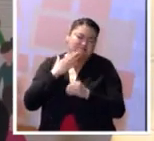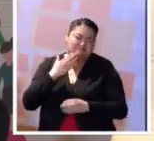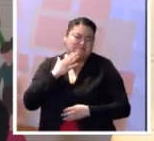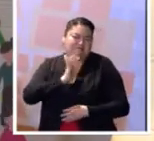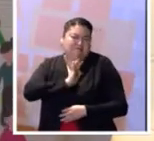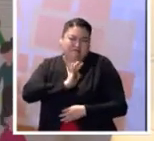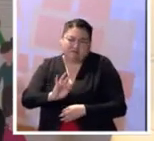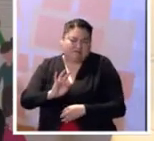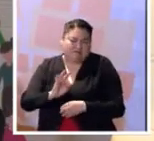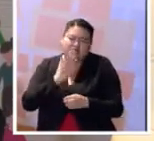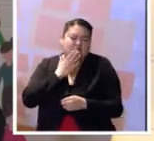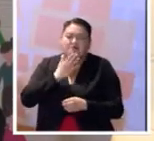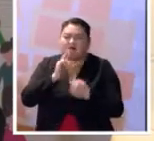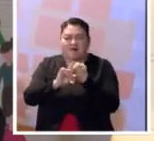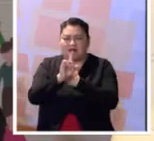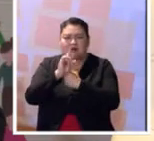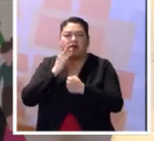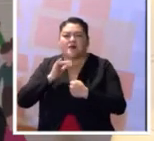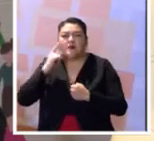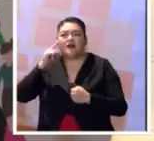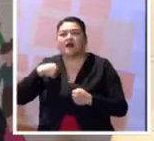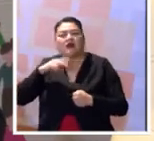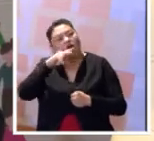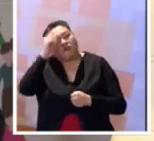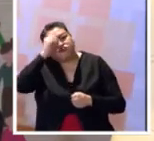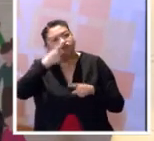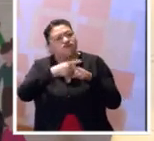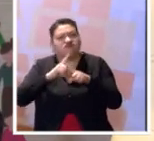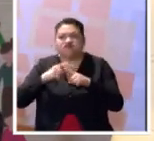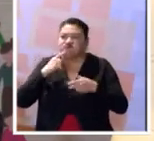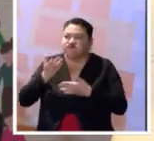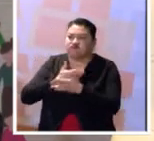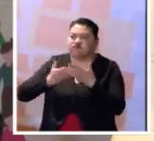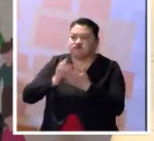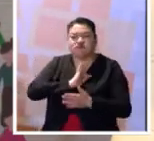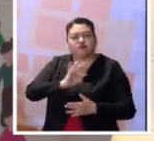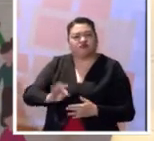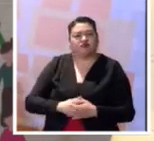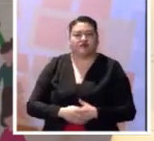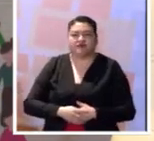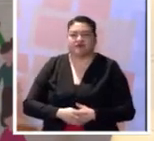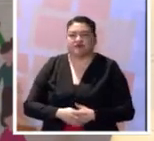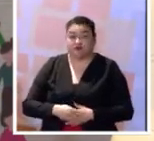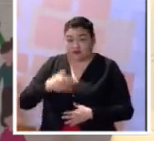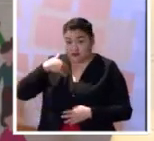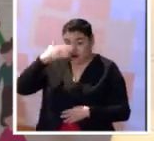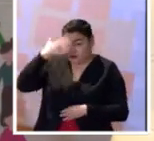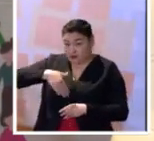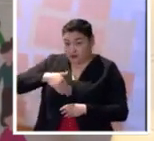se diga, también ayudaría mucho a enriquecer el diálogo. Desde el punto de vista